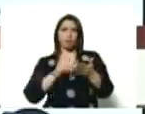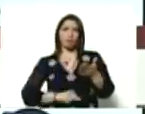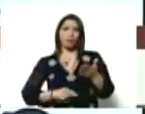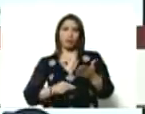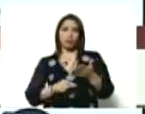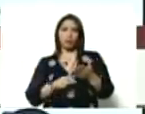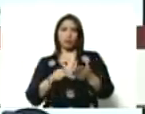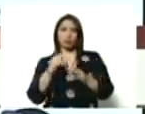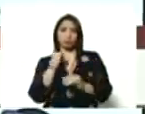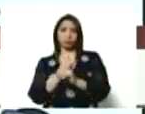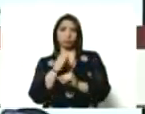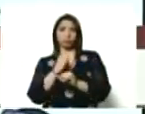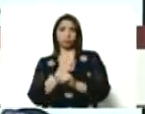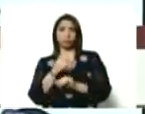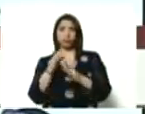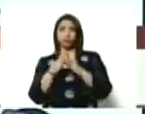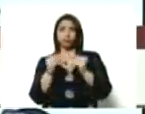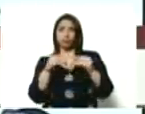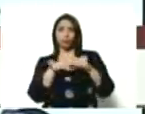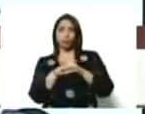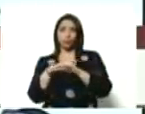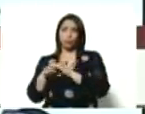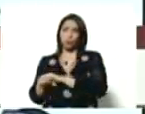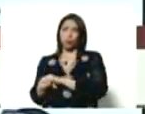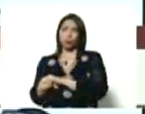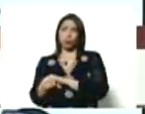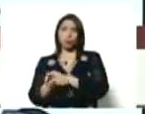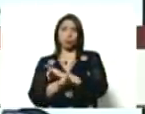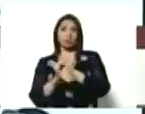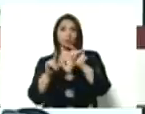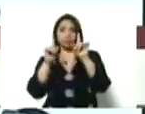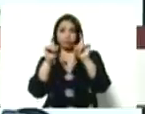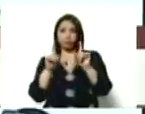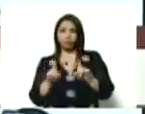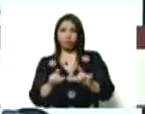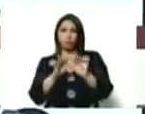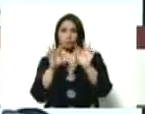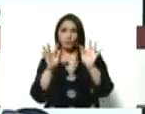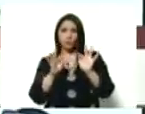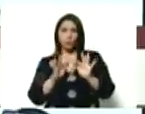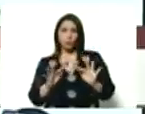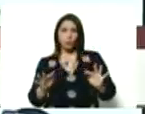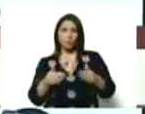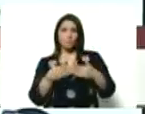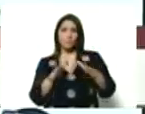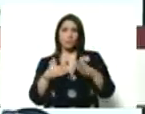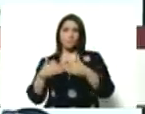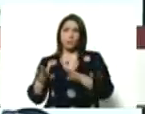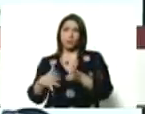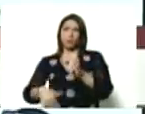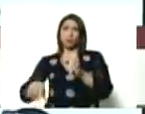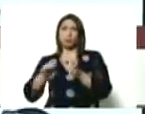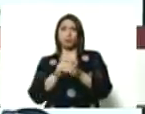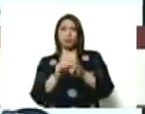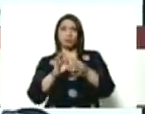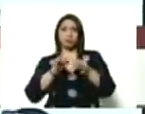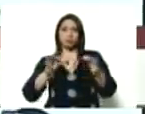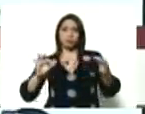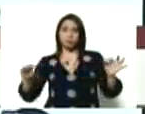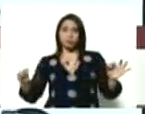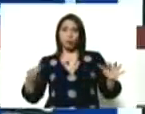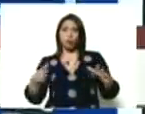digitales a todos los archivos que están siendo auditados, de manera tal que se garantiza una vez más la cadena de